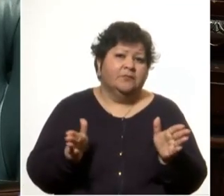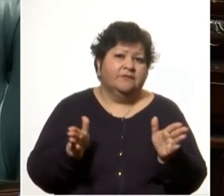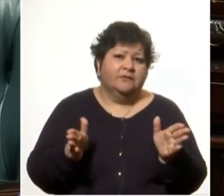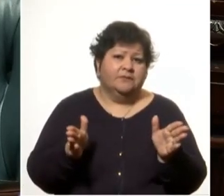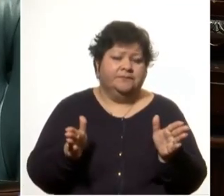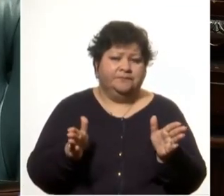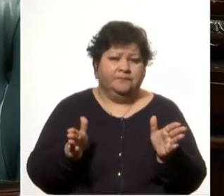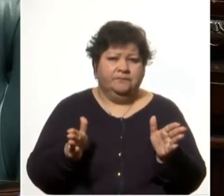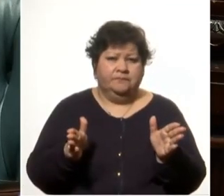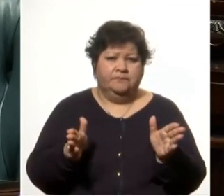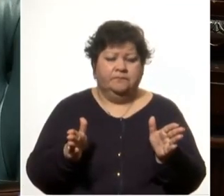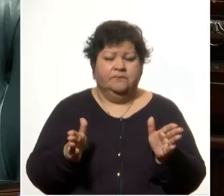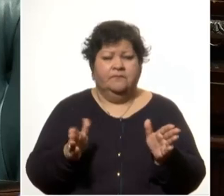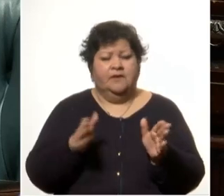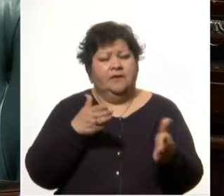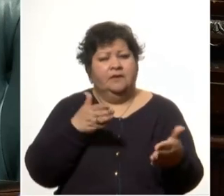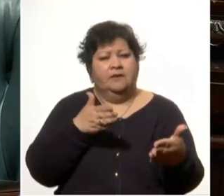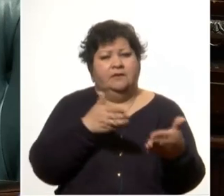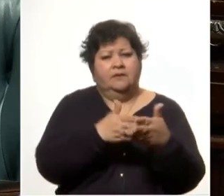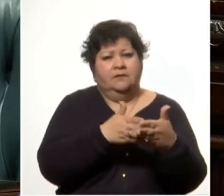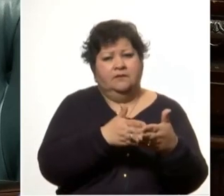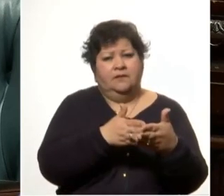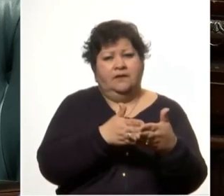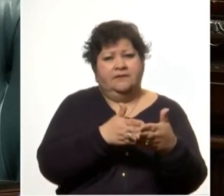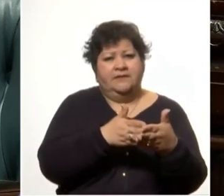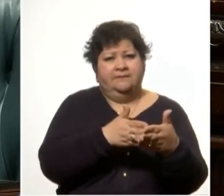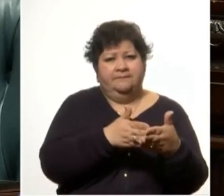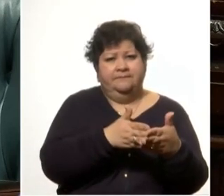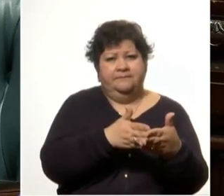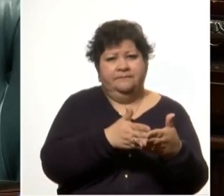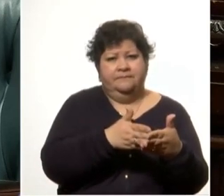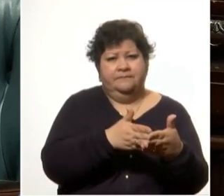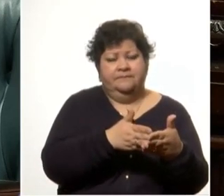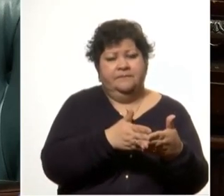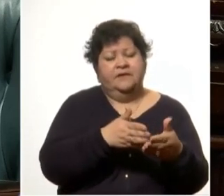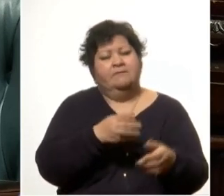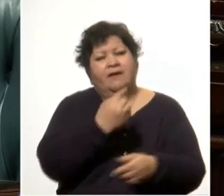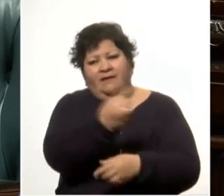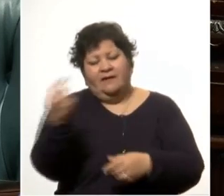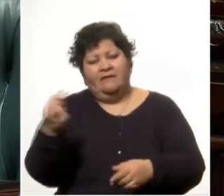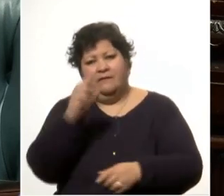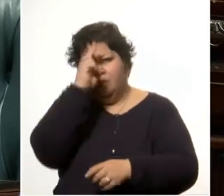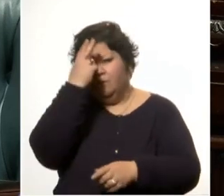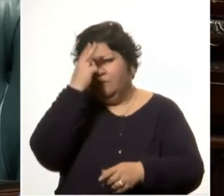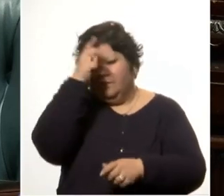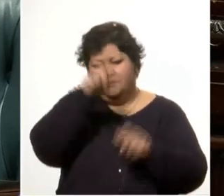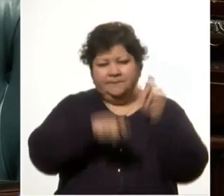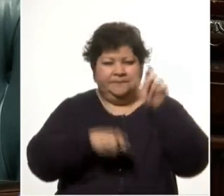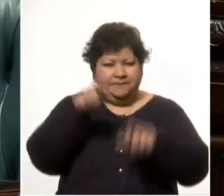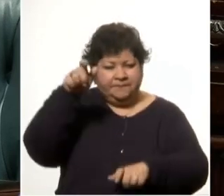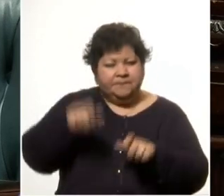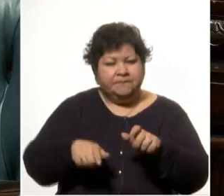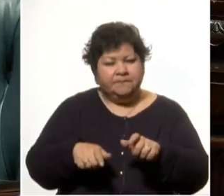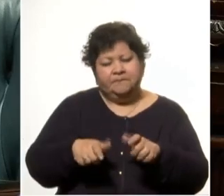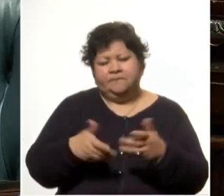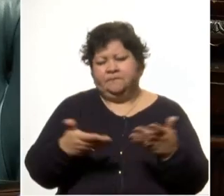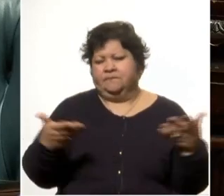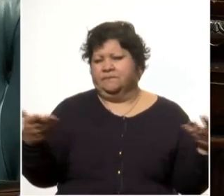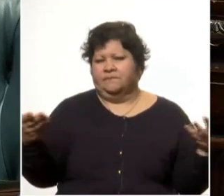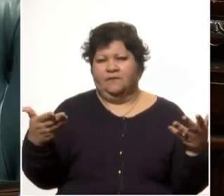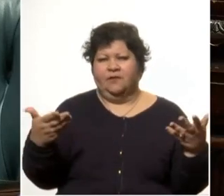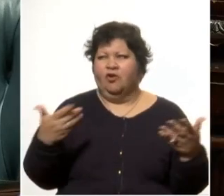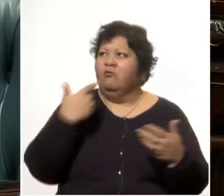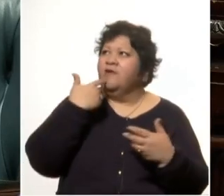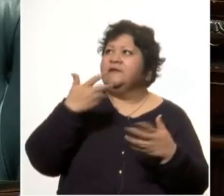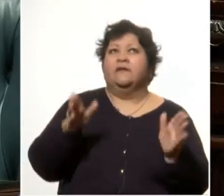El puerto de Montevideo es demasiado importante para el país y para cada uruguayo y uruguaya como para dejar pasar como si